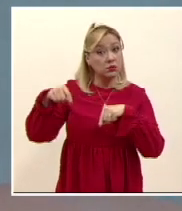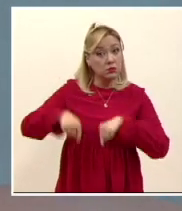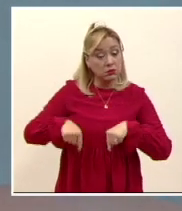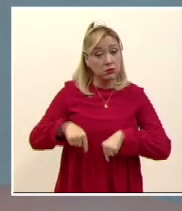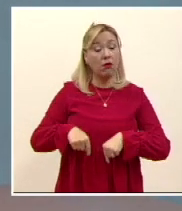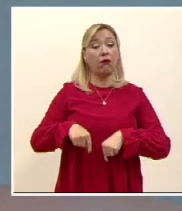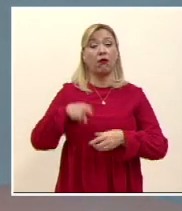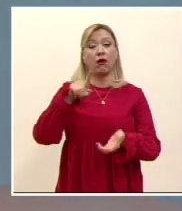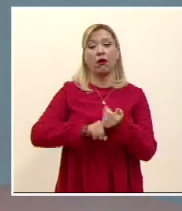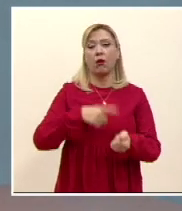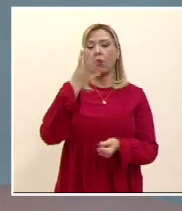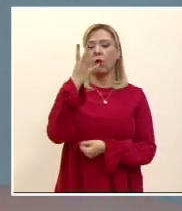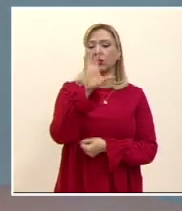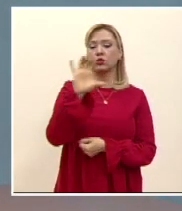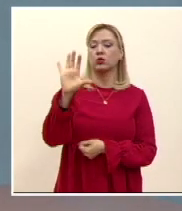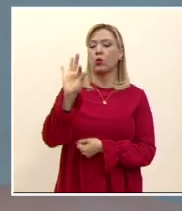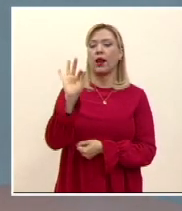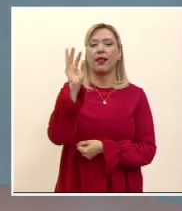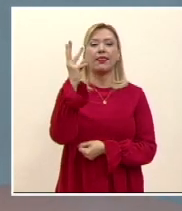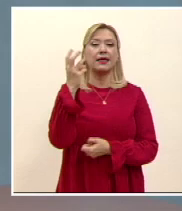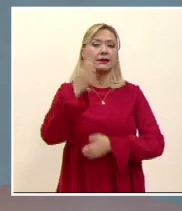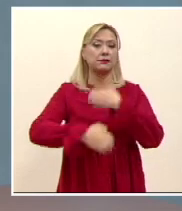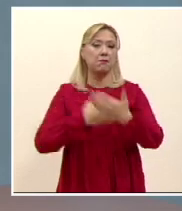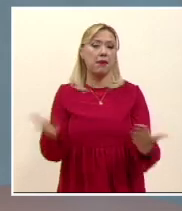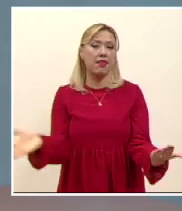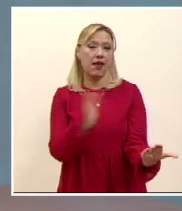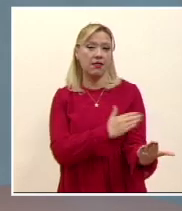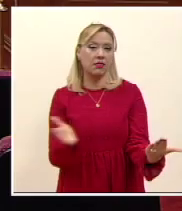formaron 443 expedientes.